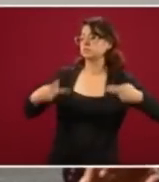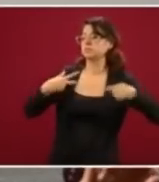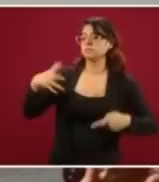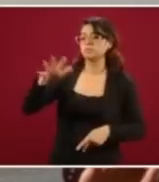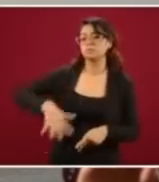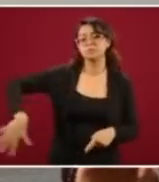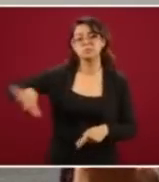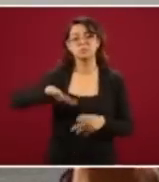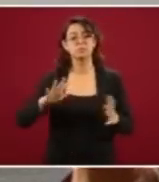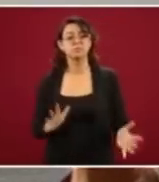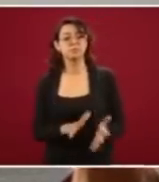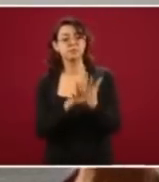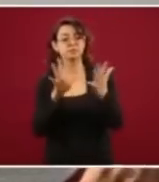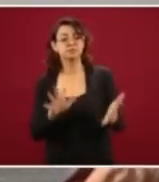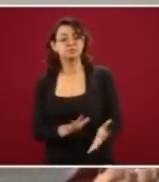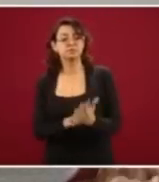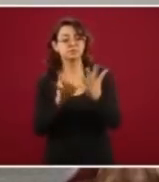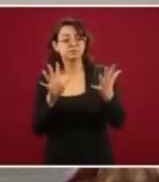Si